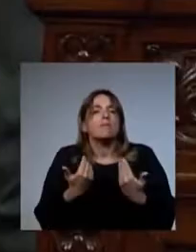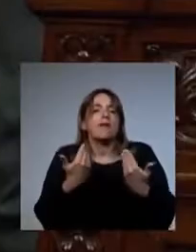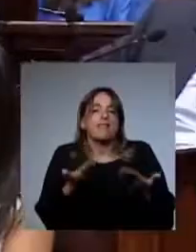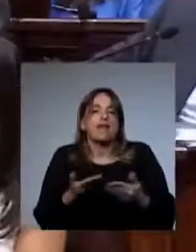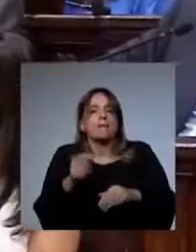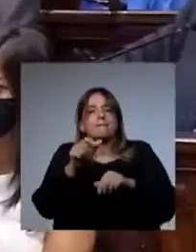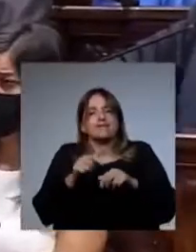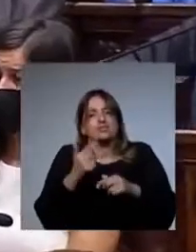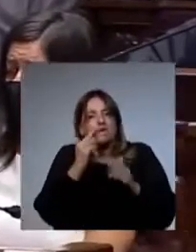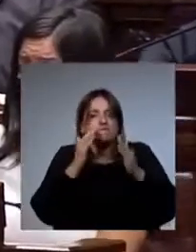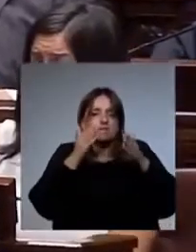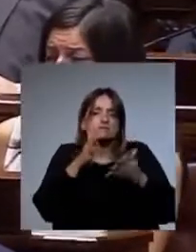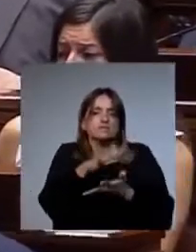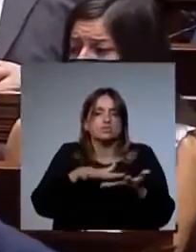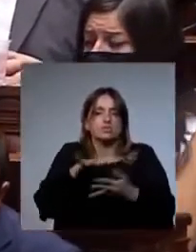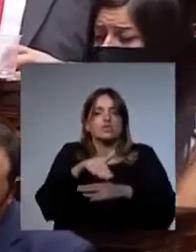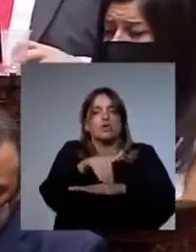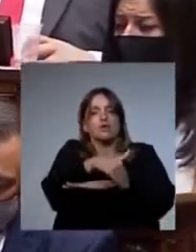de calle.